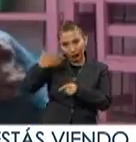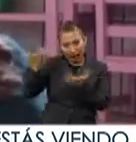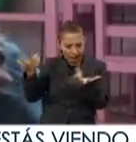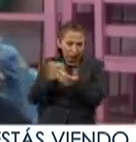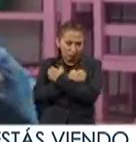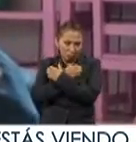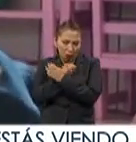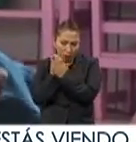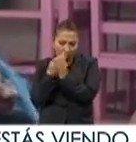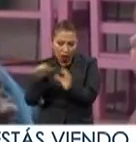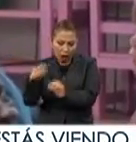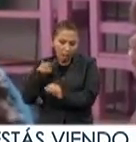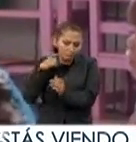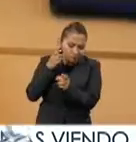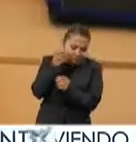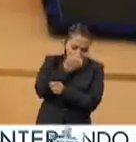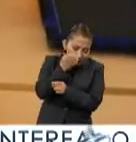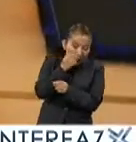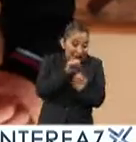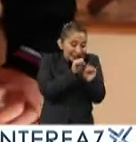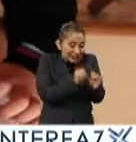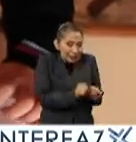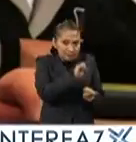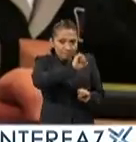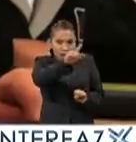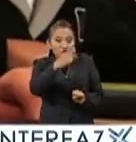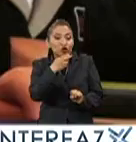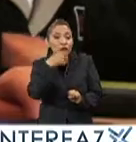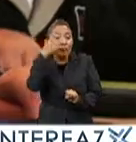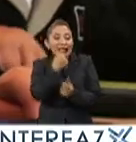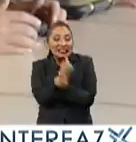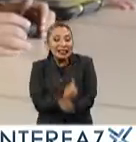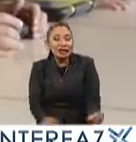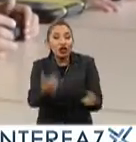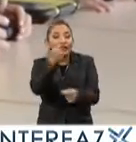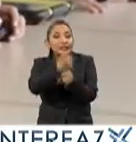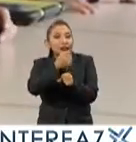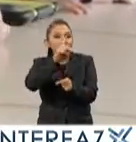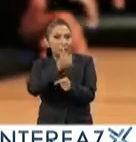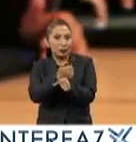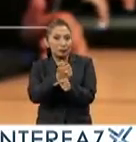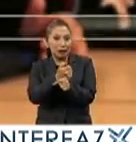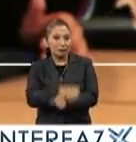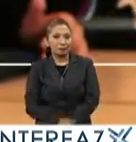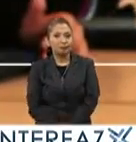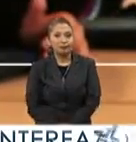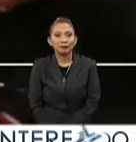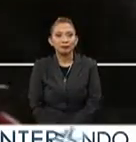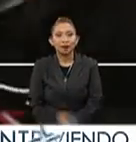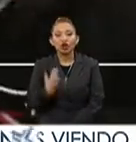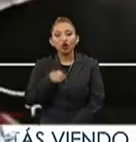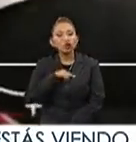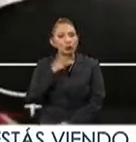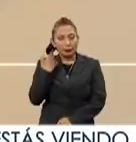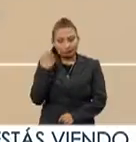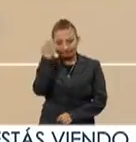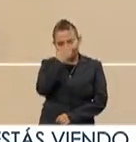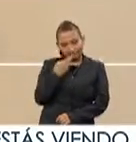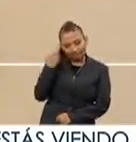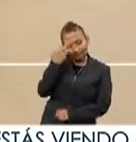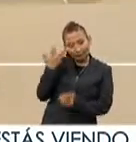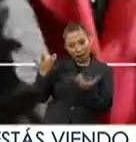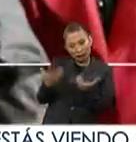a la educación y desarrollaron el sistema experto aplicado para niños de sexto de primaria. Lo que nosotros realizamos es